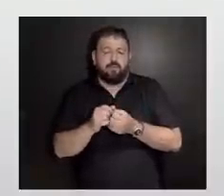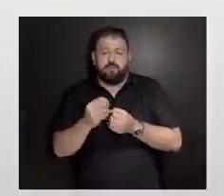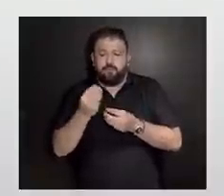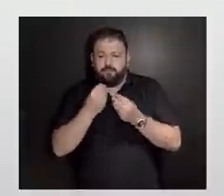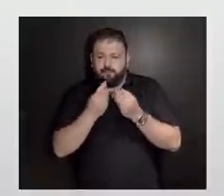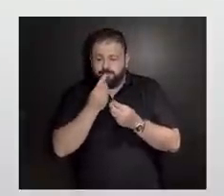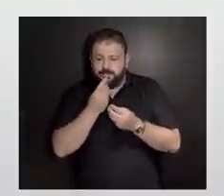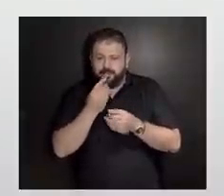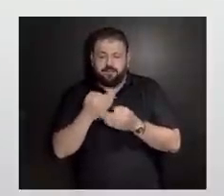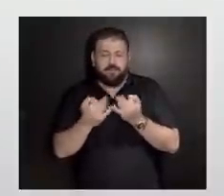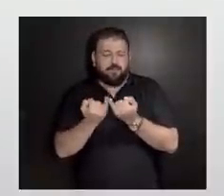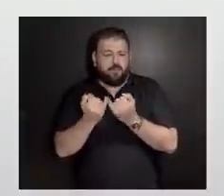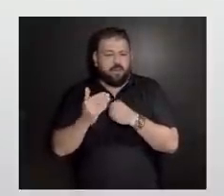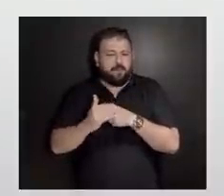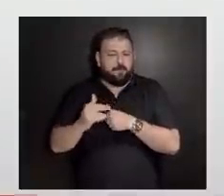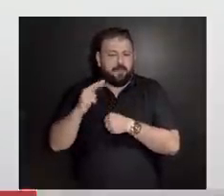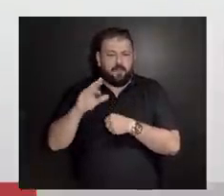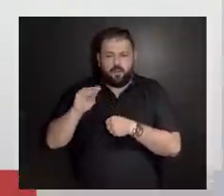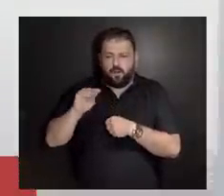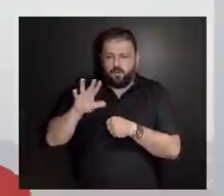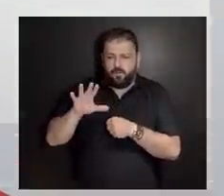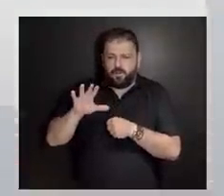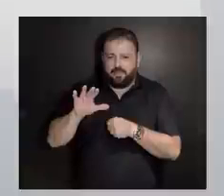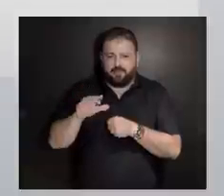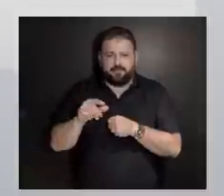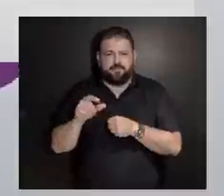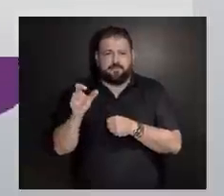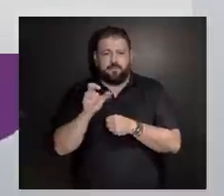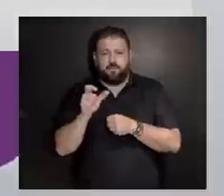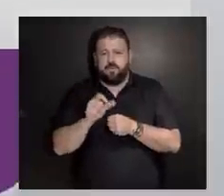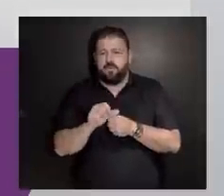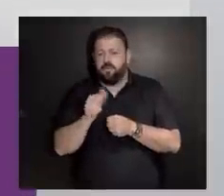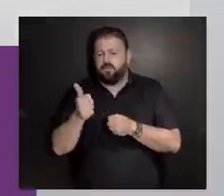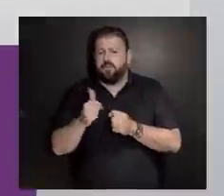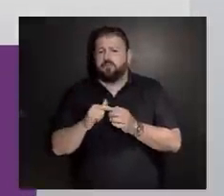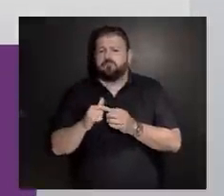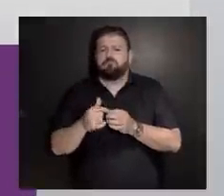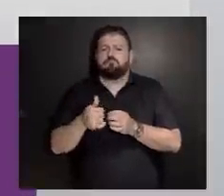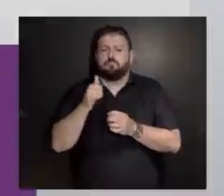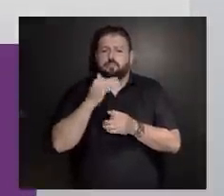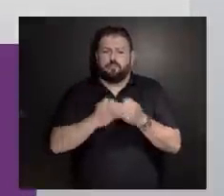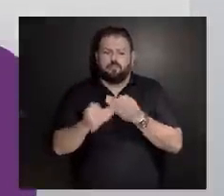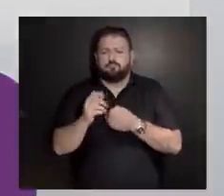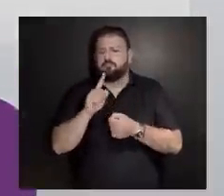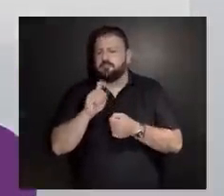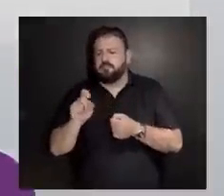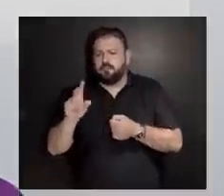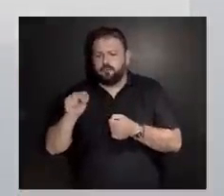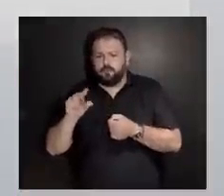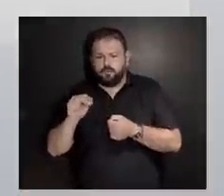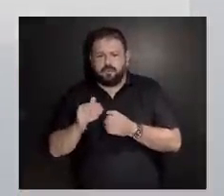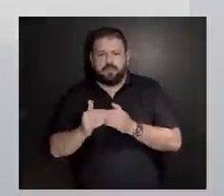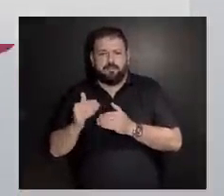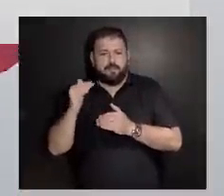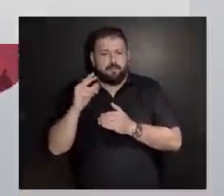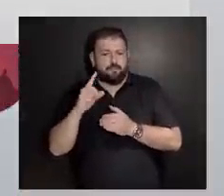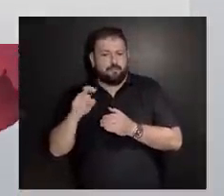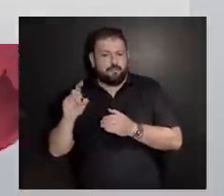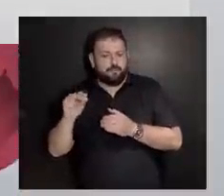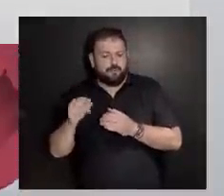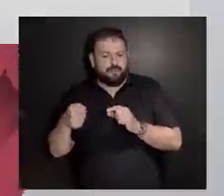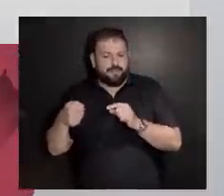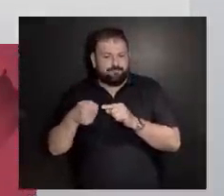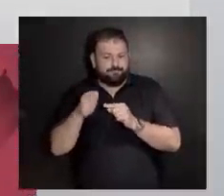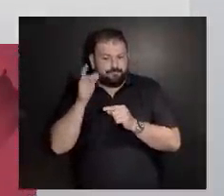a 95, por ejemplo, si se toma a la siguiente hora 180, mayor a 180,